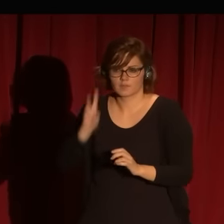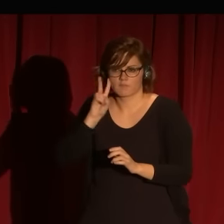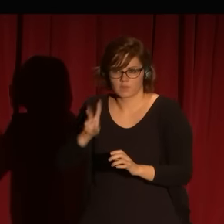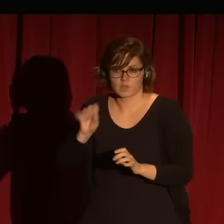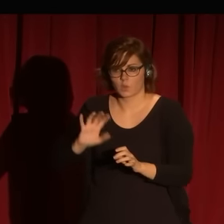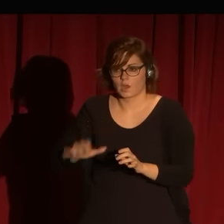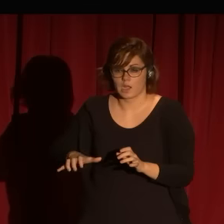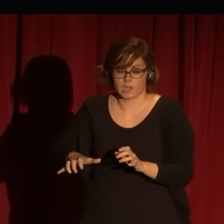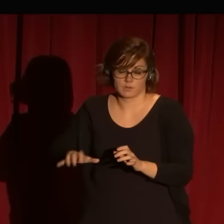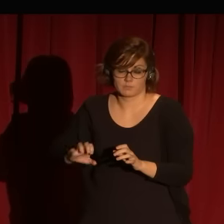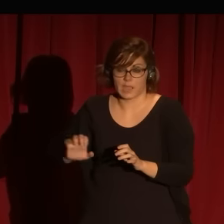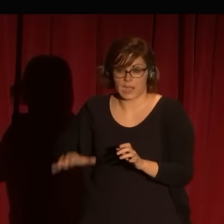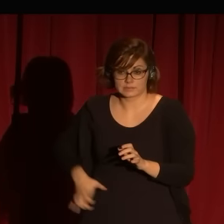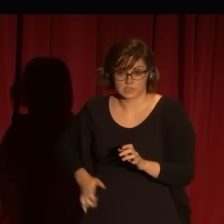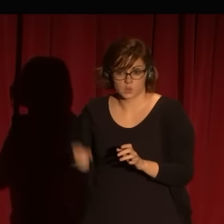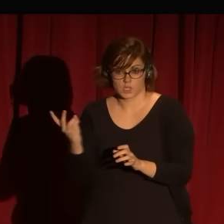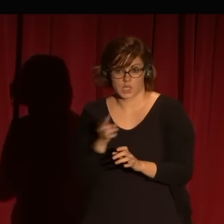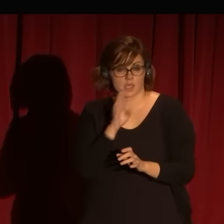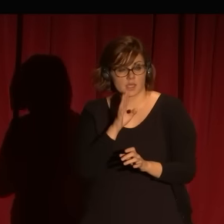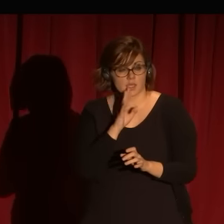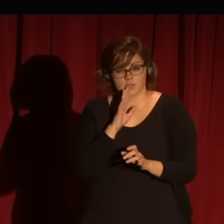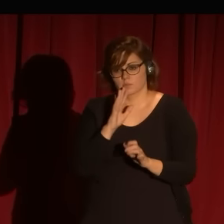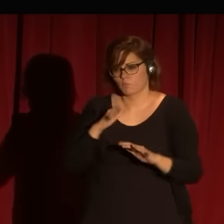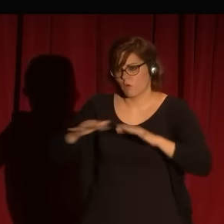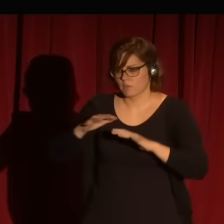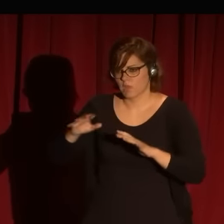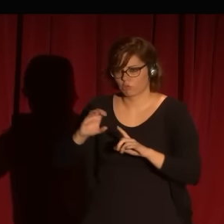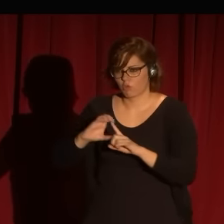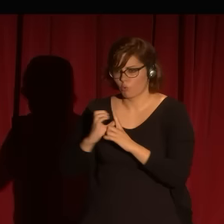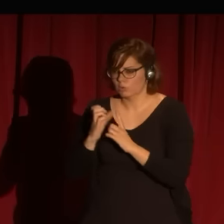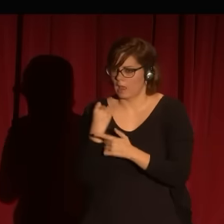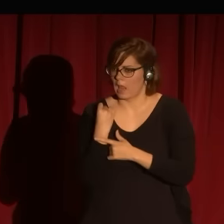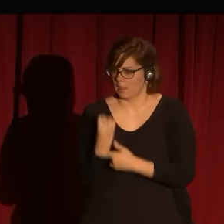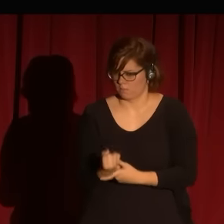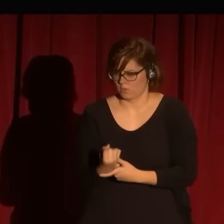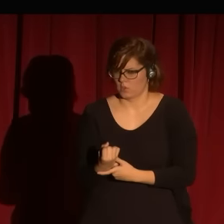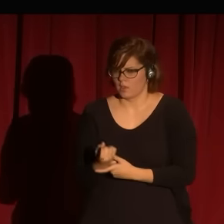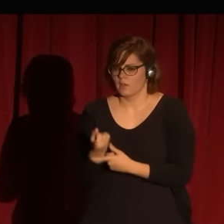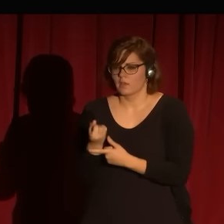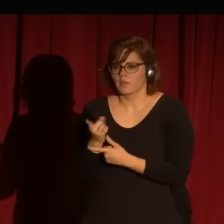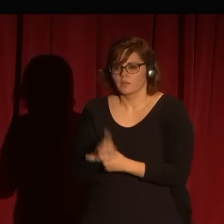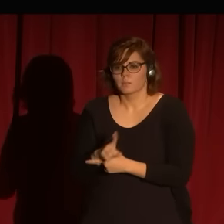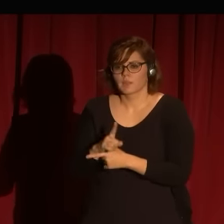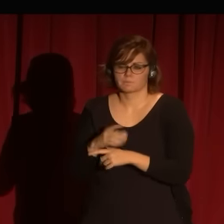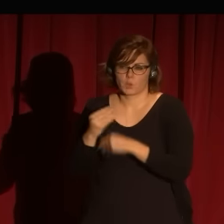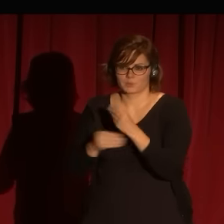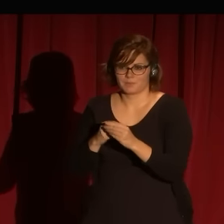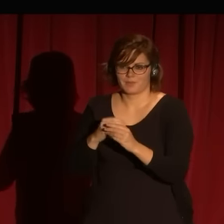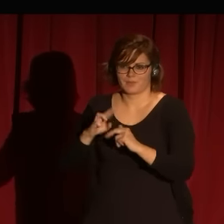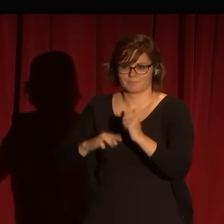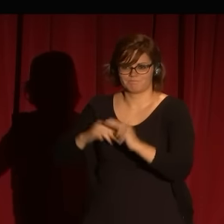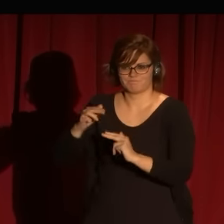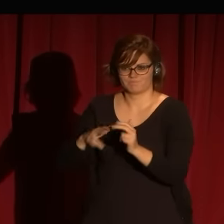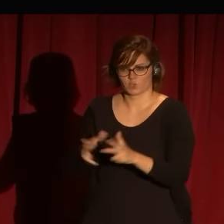actividad que de nuevo nos habla de este modelo cultural que ellos están apoyando y que están utilizando para reconstruir una sociedad